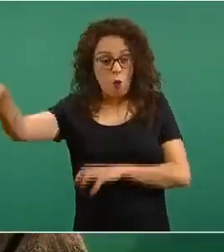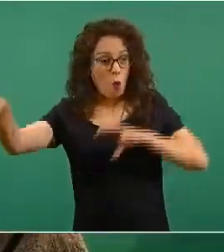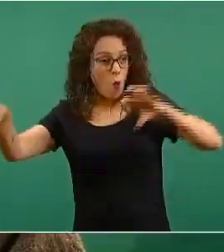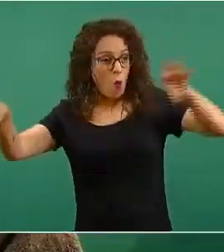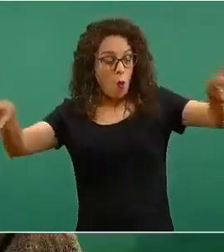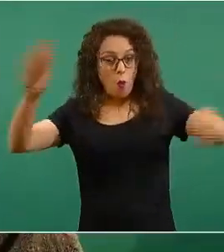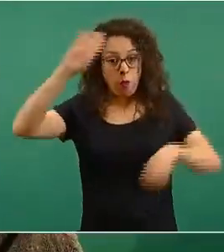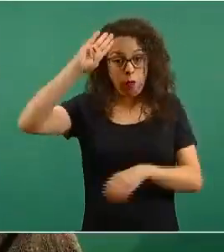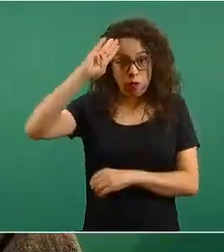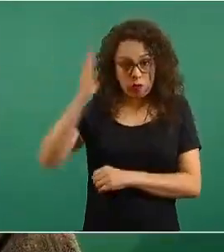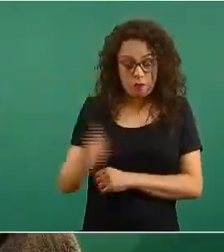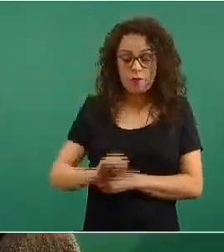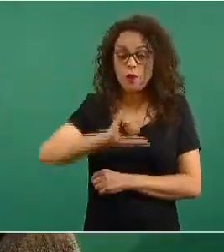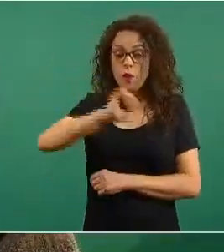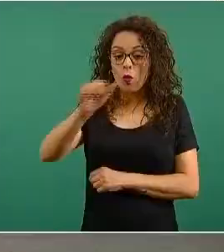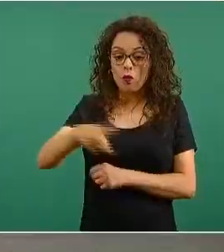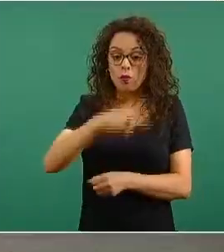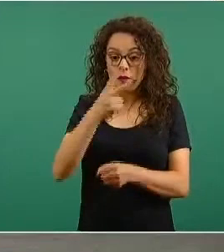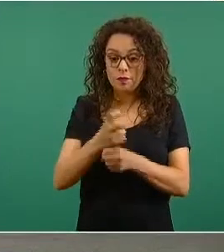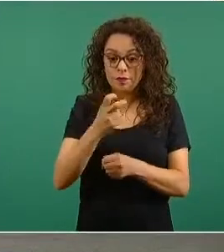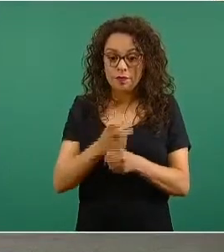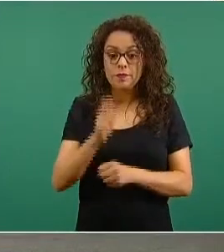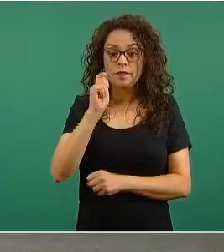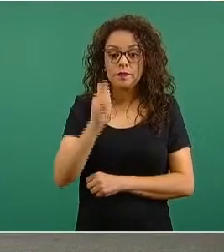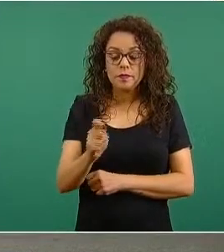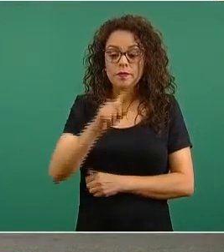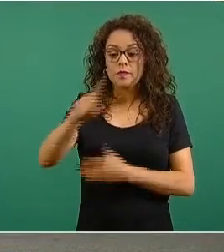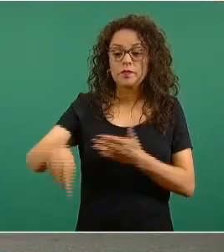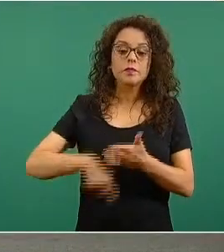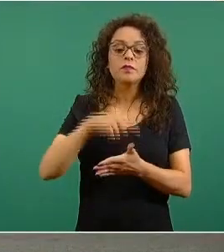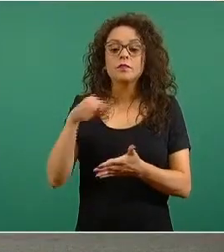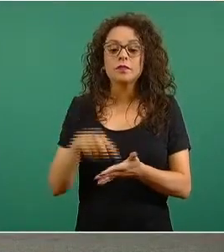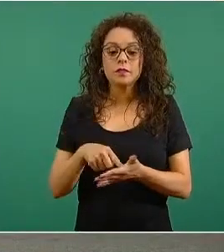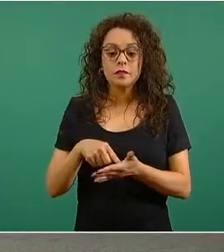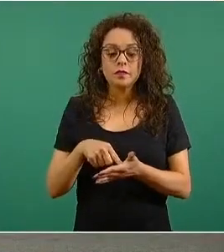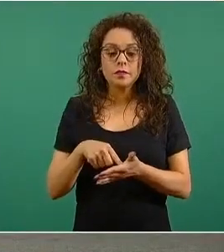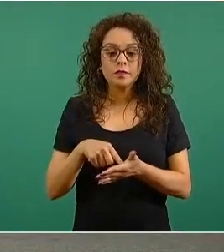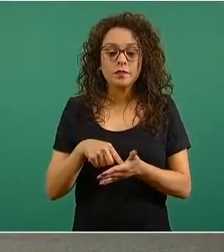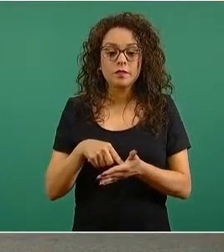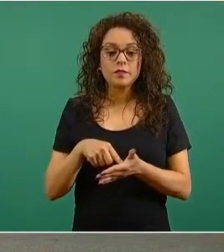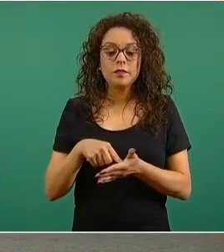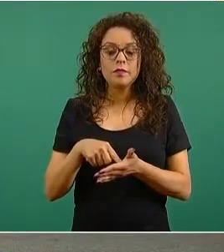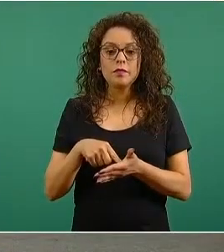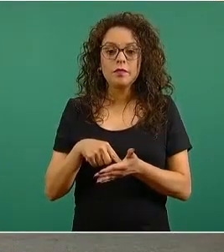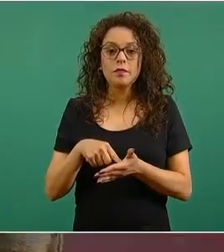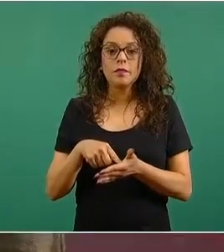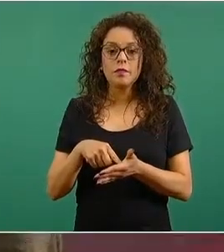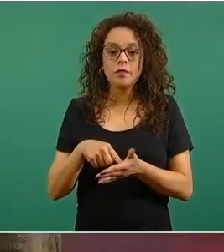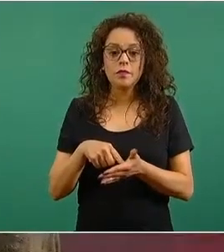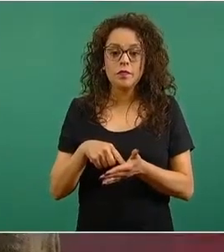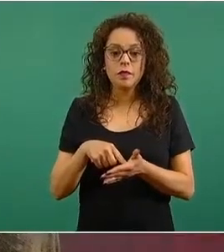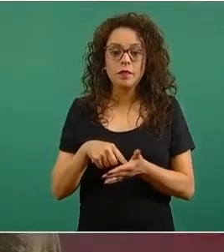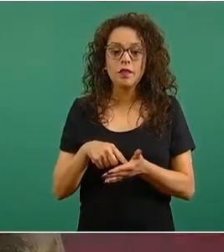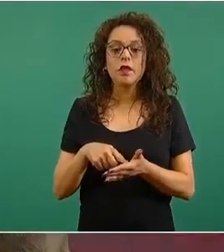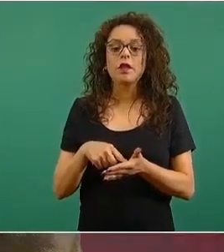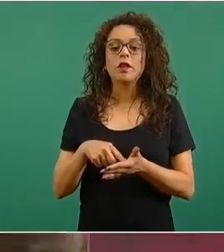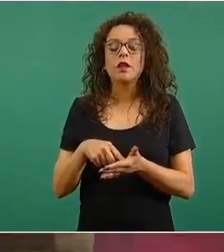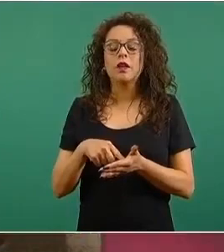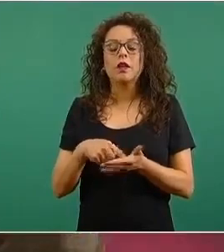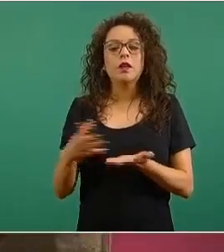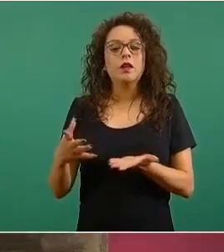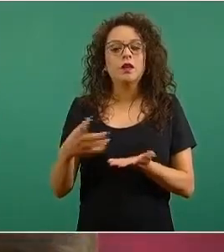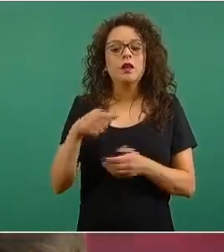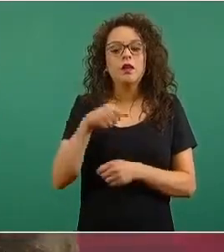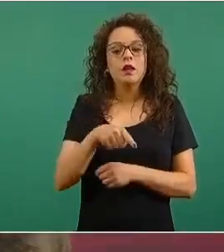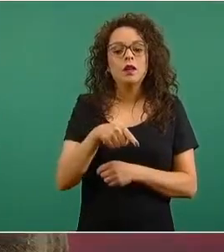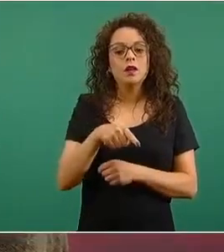zonas conurbadas y de las urbes, las ciudades de pequeño y mediano tamaño, y la tercera